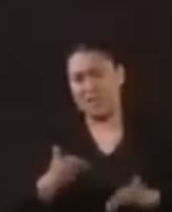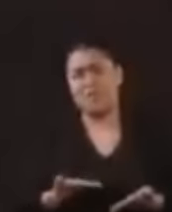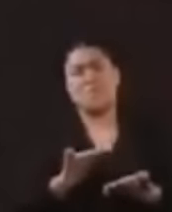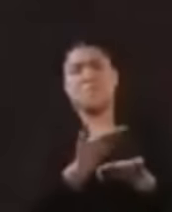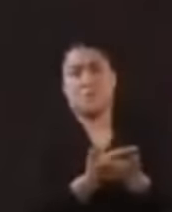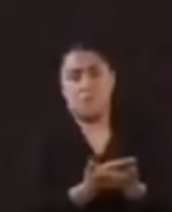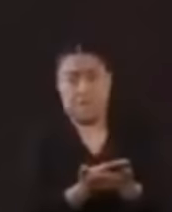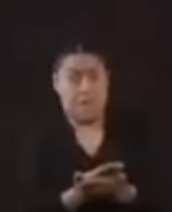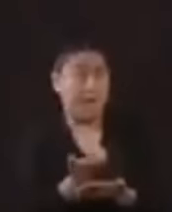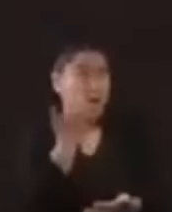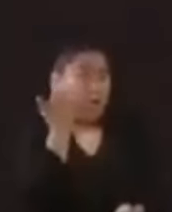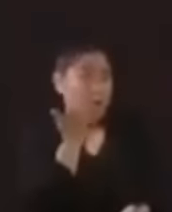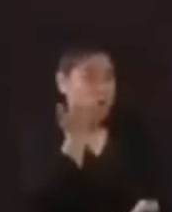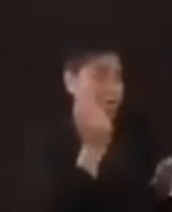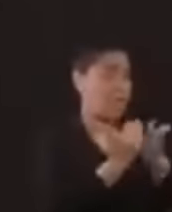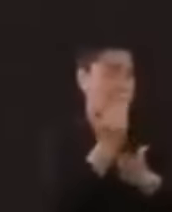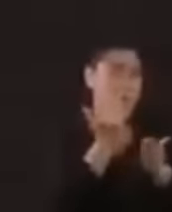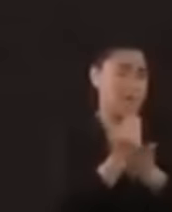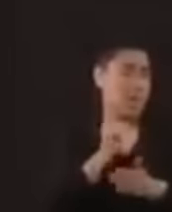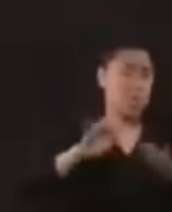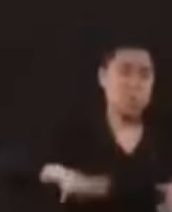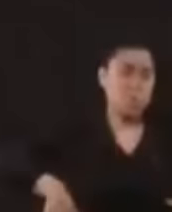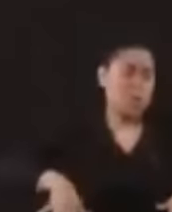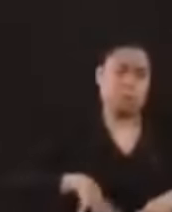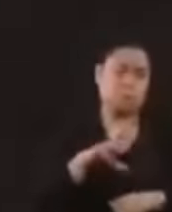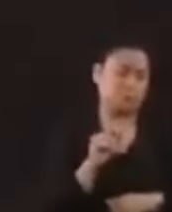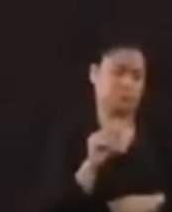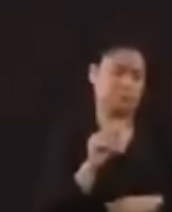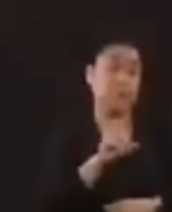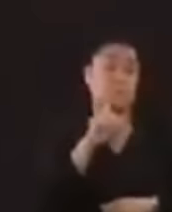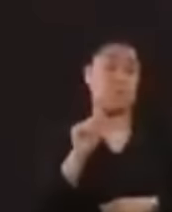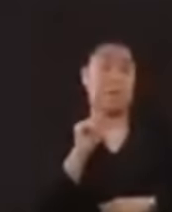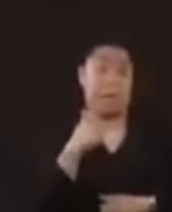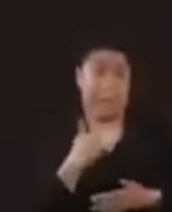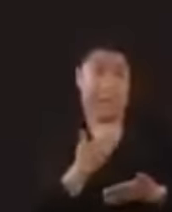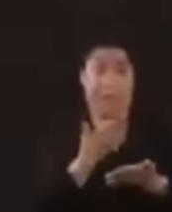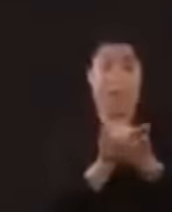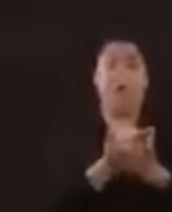a injuriar cobardemente para luego escondernos en la retirada de una reserva.